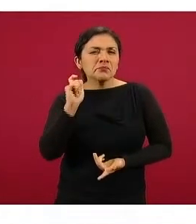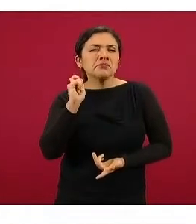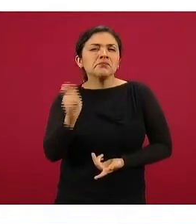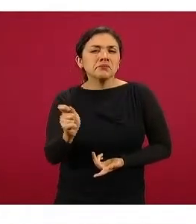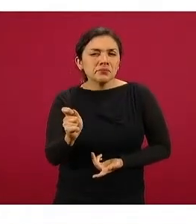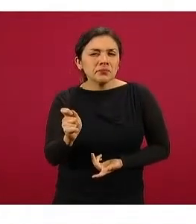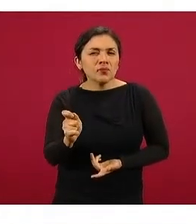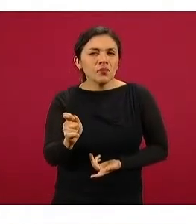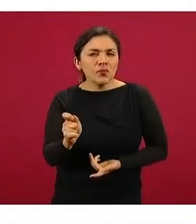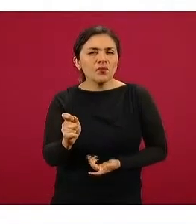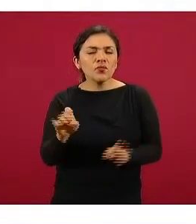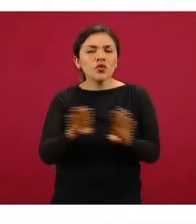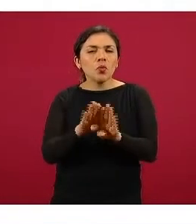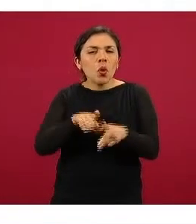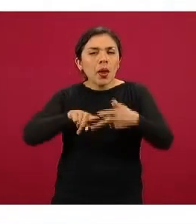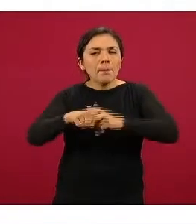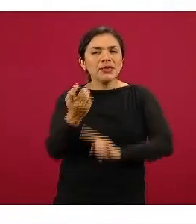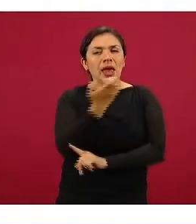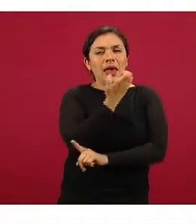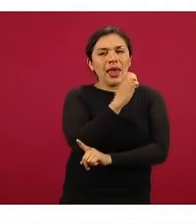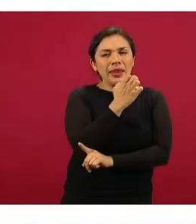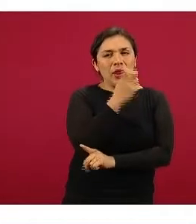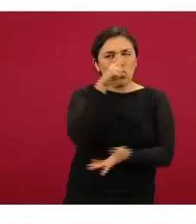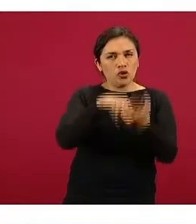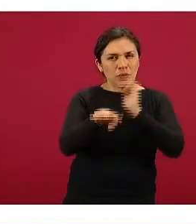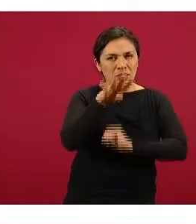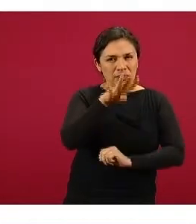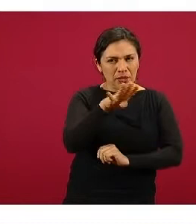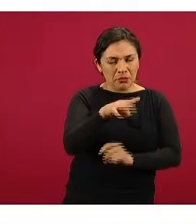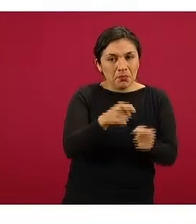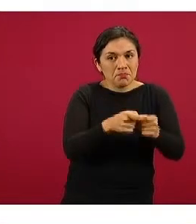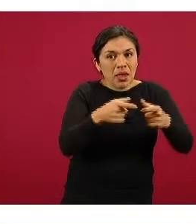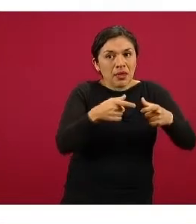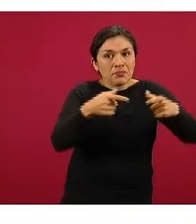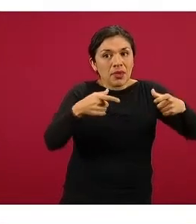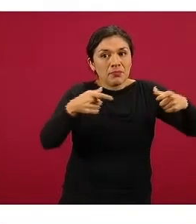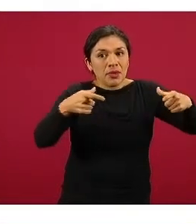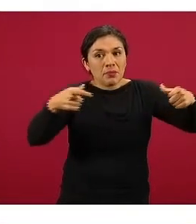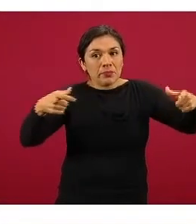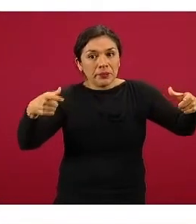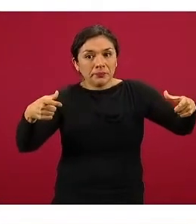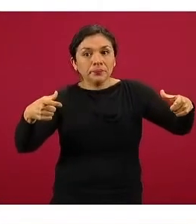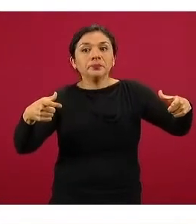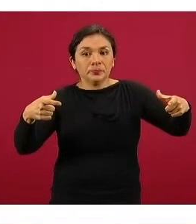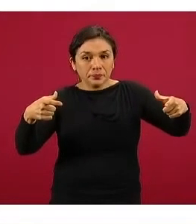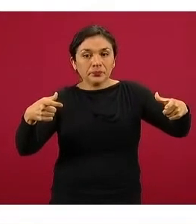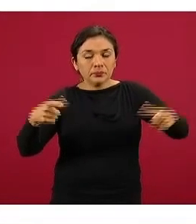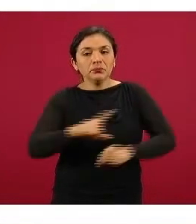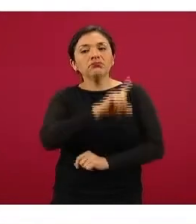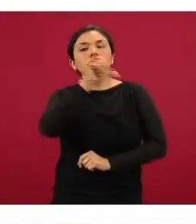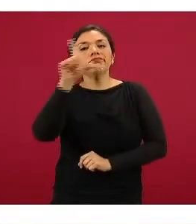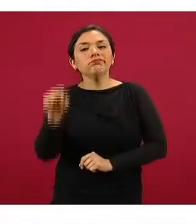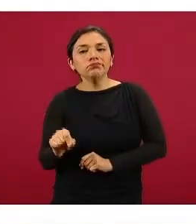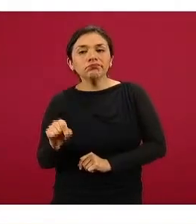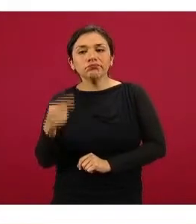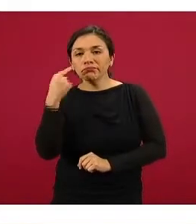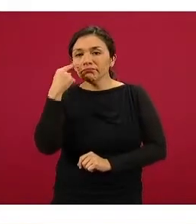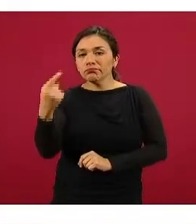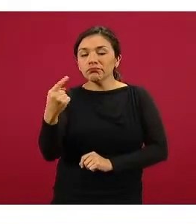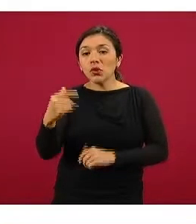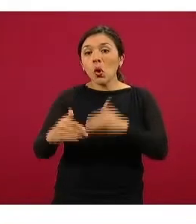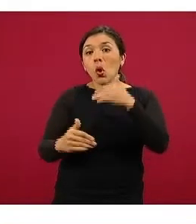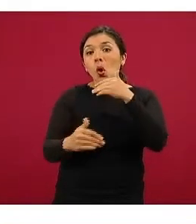en enero del 19, se venía creciendo y posteriormente